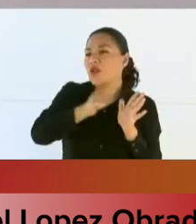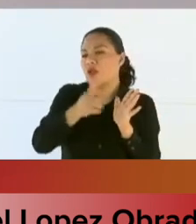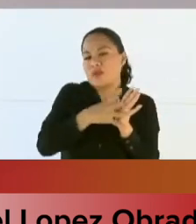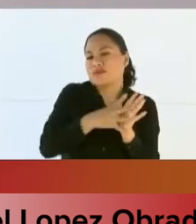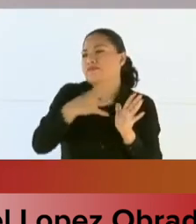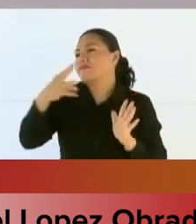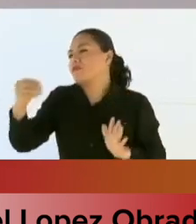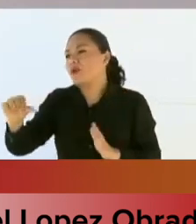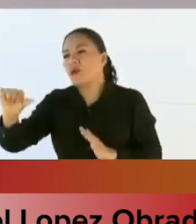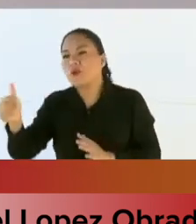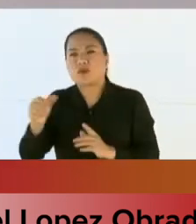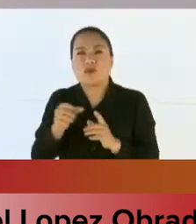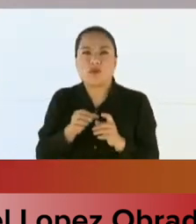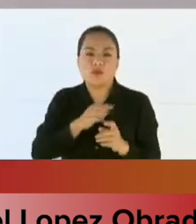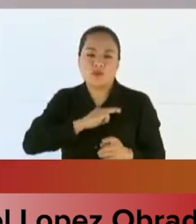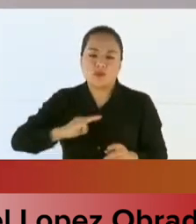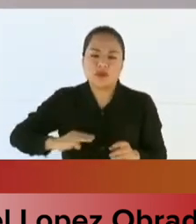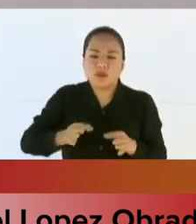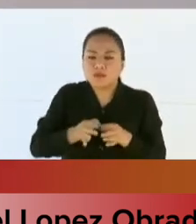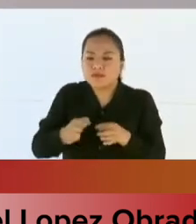del país,